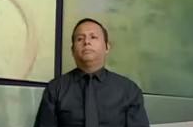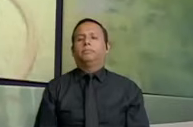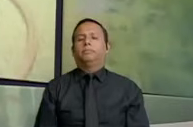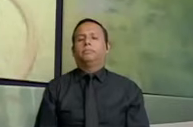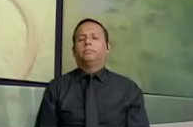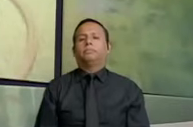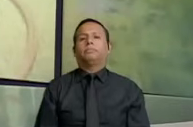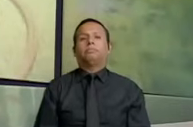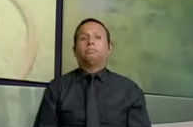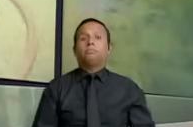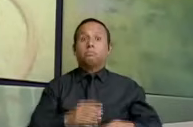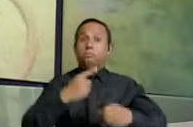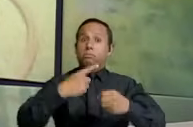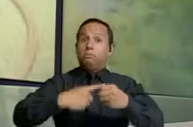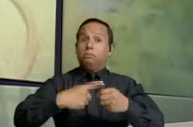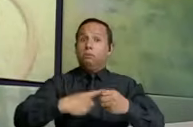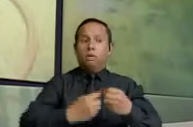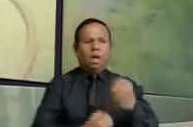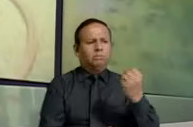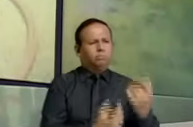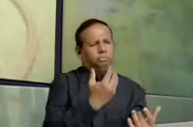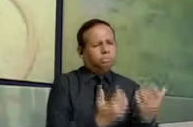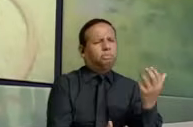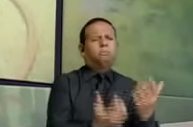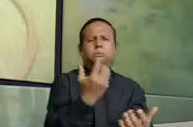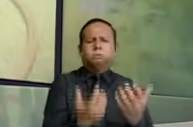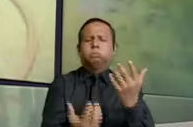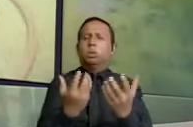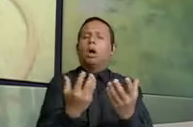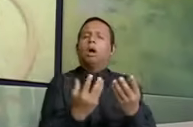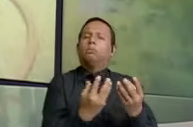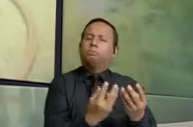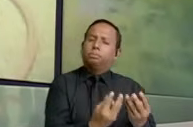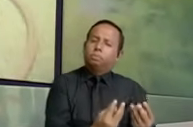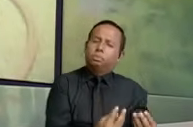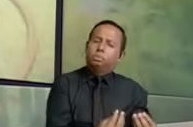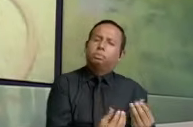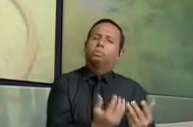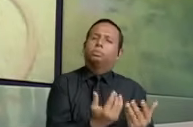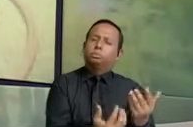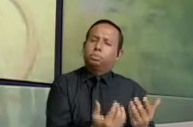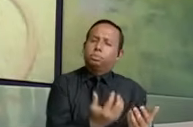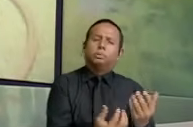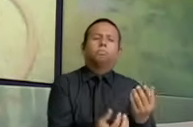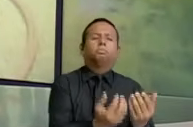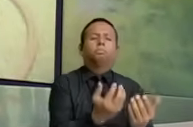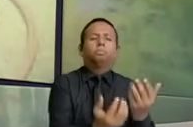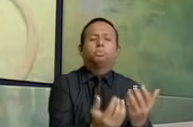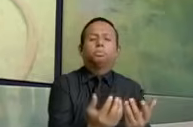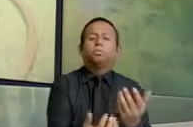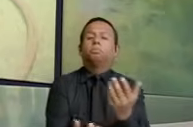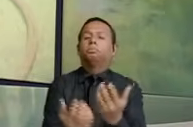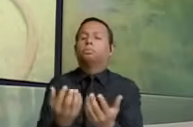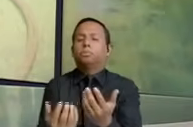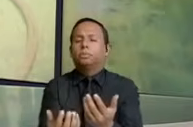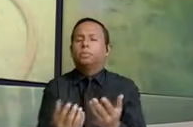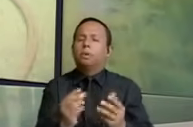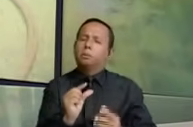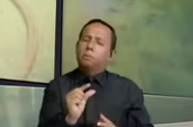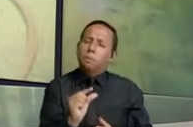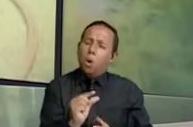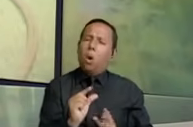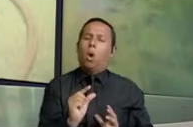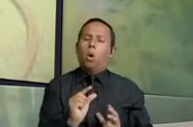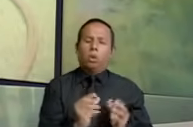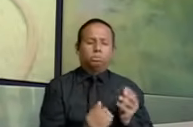informó os en Quito han disminuido su intensidad de forma considerable en sectores como nayón e itulcachi existen pequeños